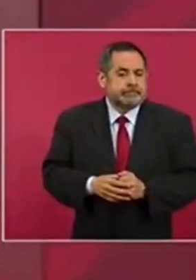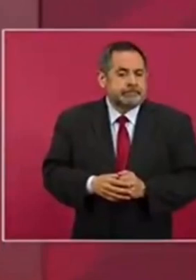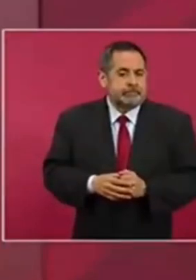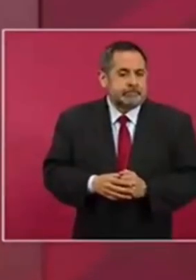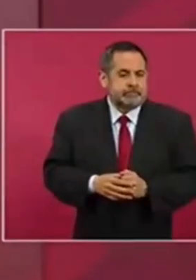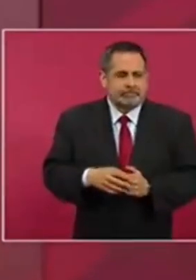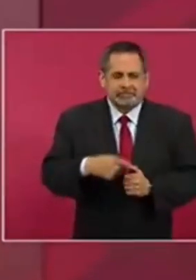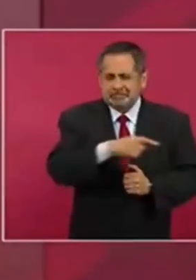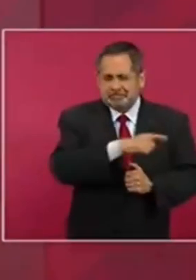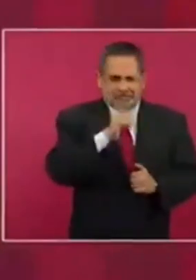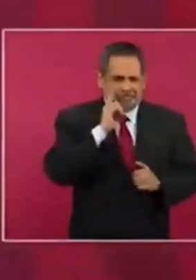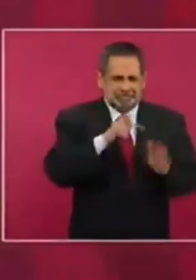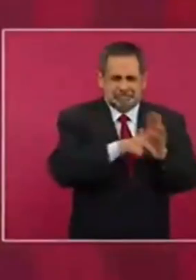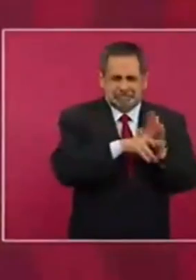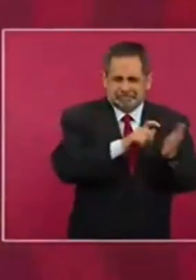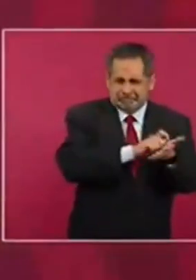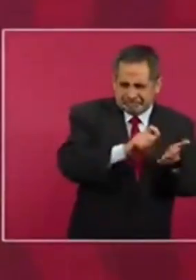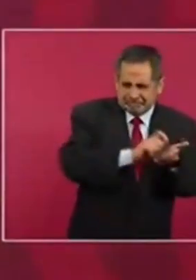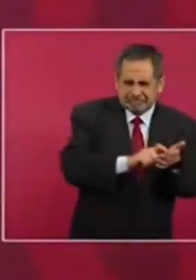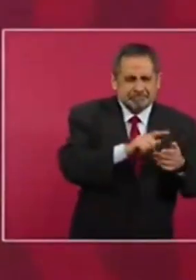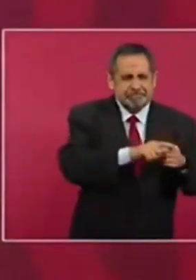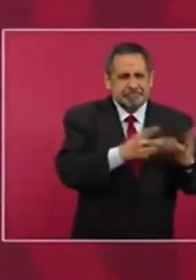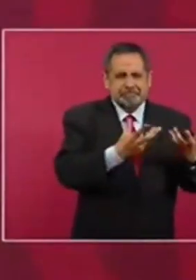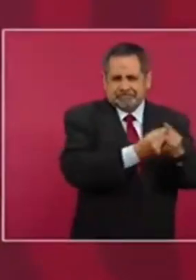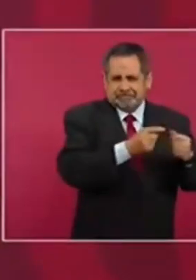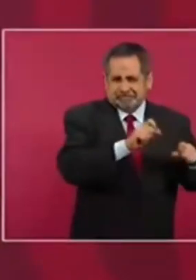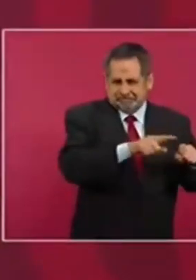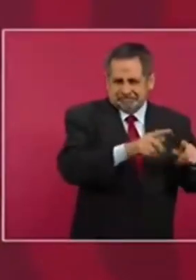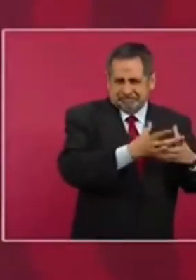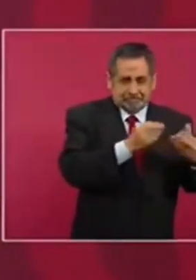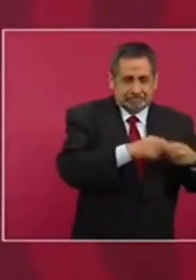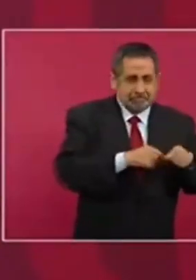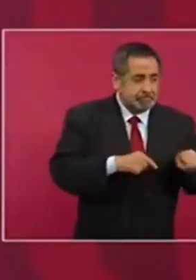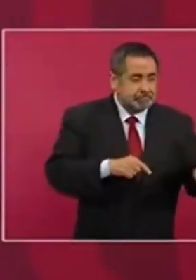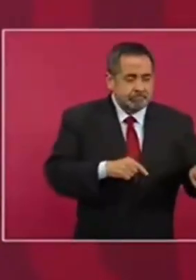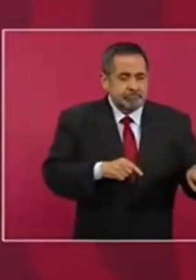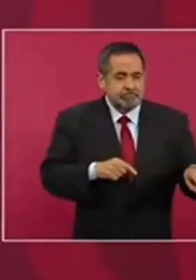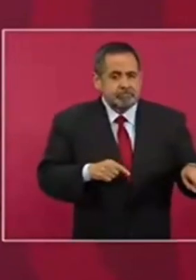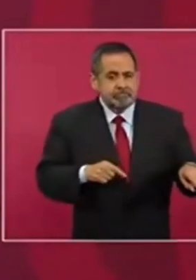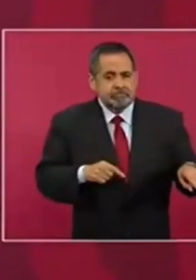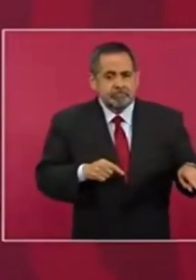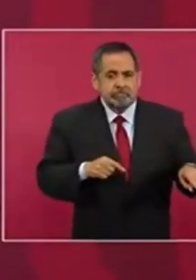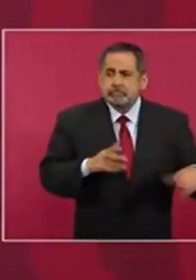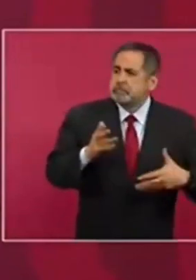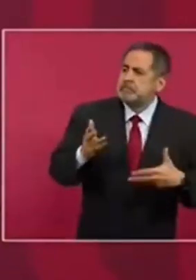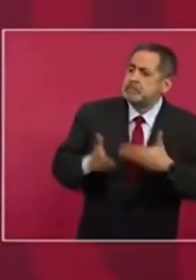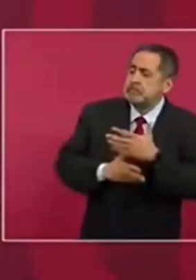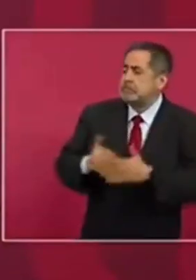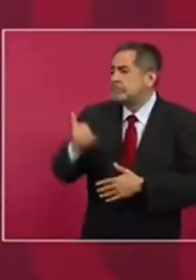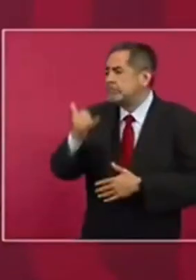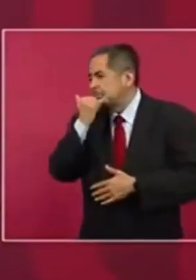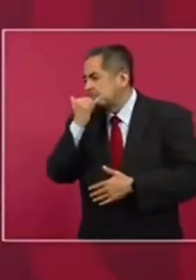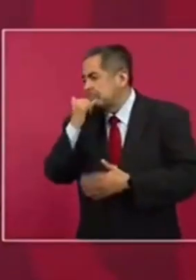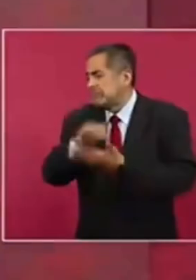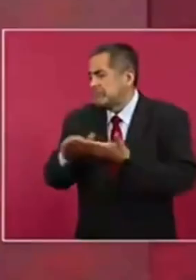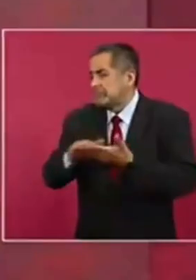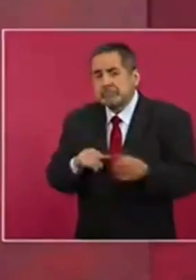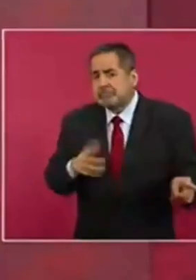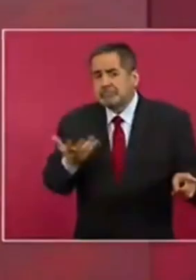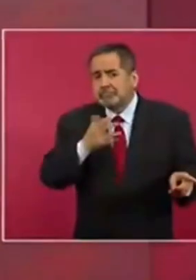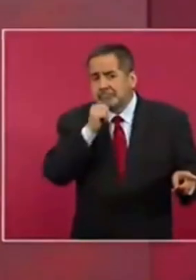2020 donde dicho contrato tiene una vigencia hasta el 10 de octubre de 2022 y que fue